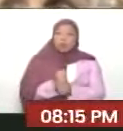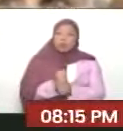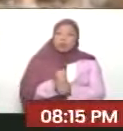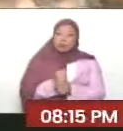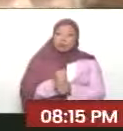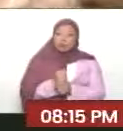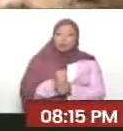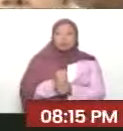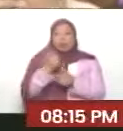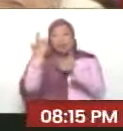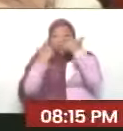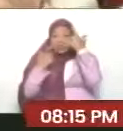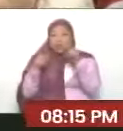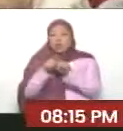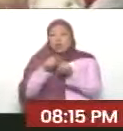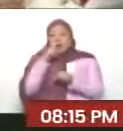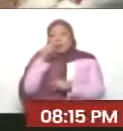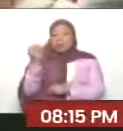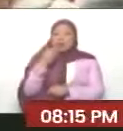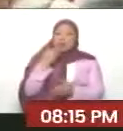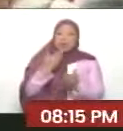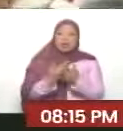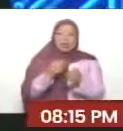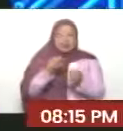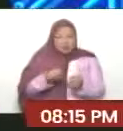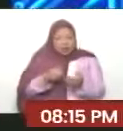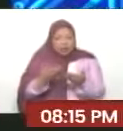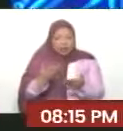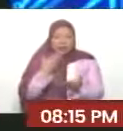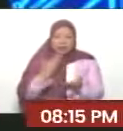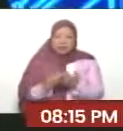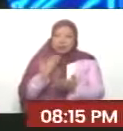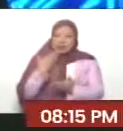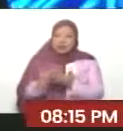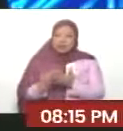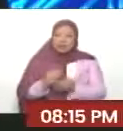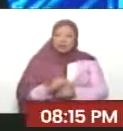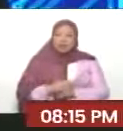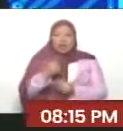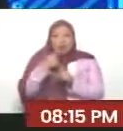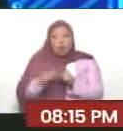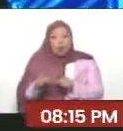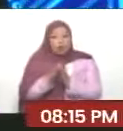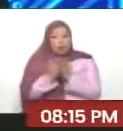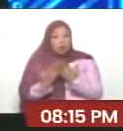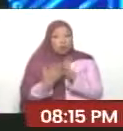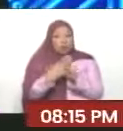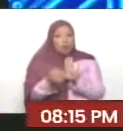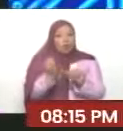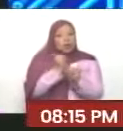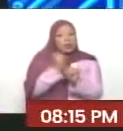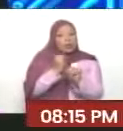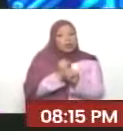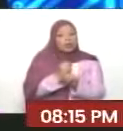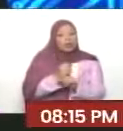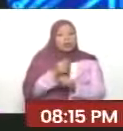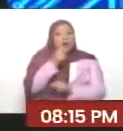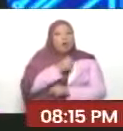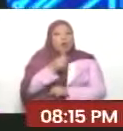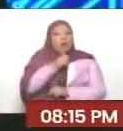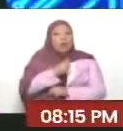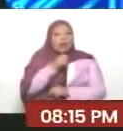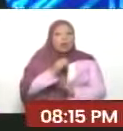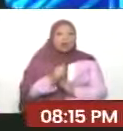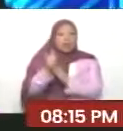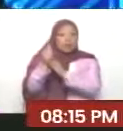lo que él sembró. Así es, presidente. Y con mucho gusto. Gracias por este regalo. Ay, gracias, presidente. Me tienes que mandar el otro. Claro. El libro digital. ¿Cómo es que se llama? Resistencia